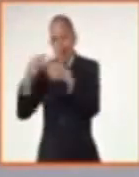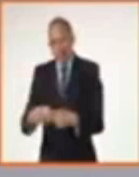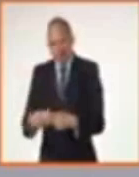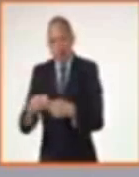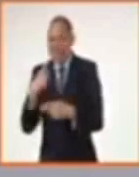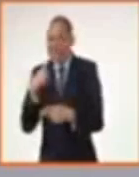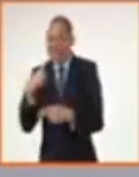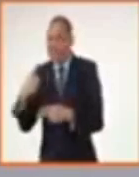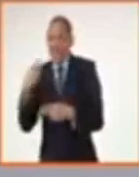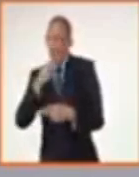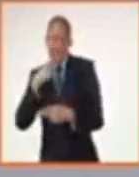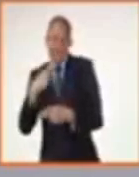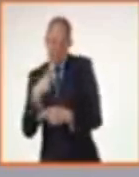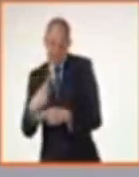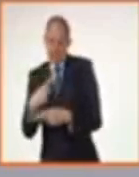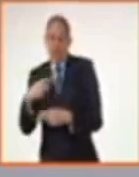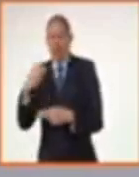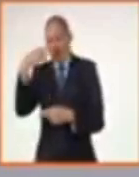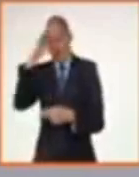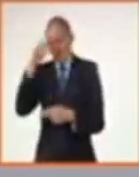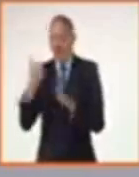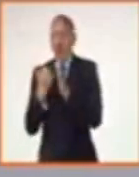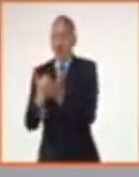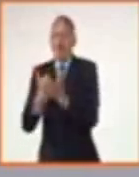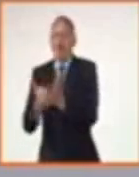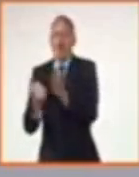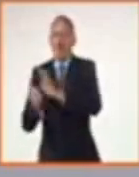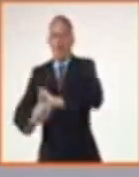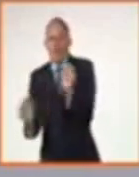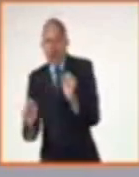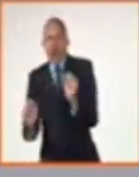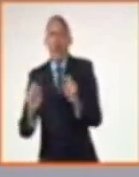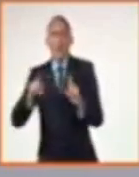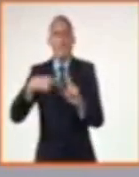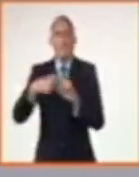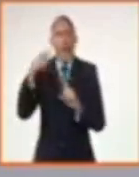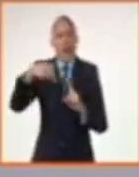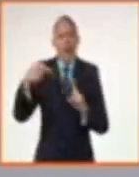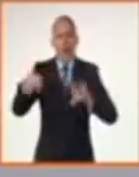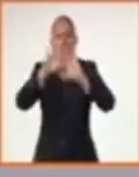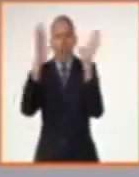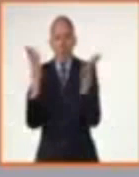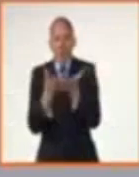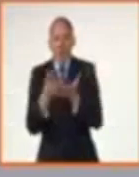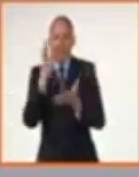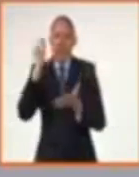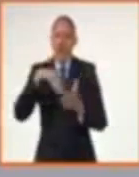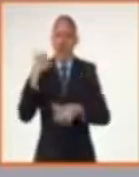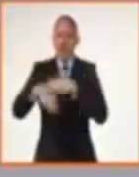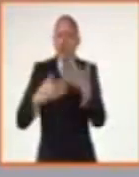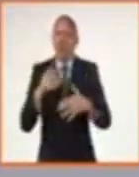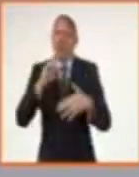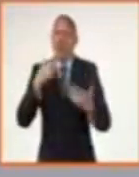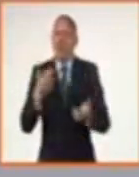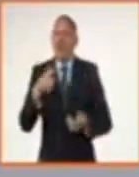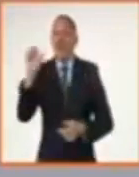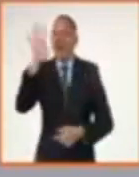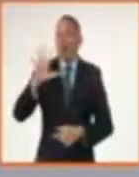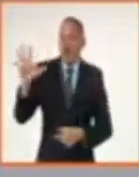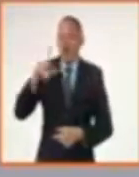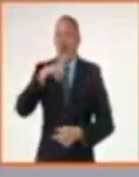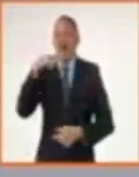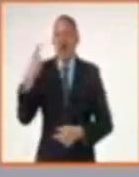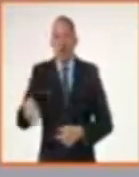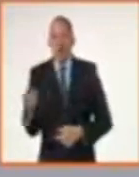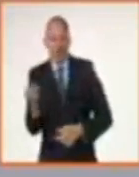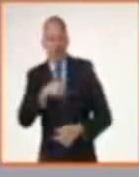crisis económica mundial, de guerra en Ucrania, de aumento de los precios de las materias primas, de los combustibles y de los